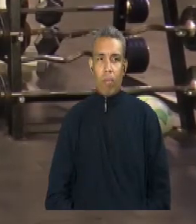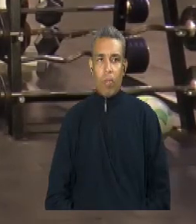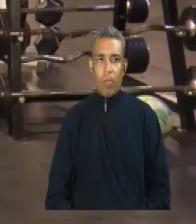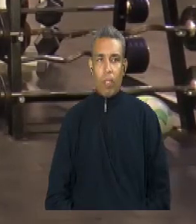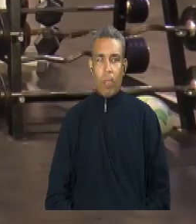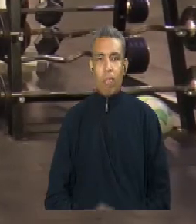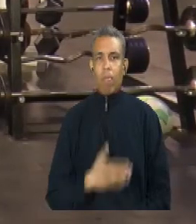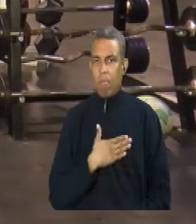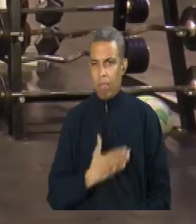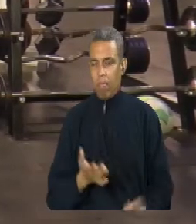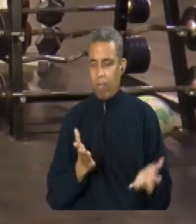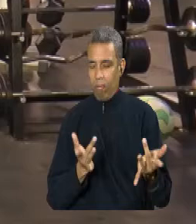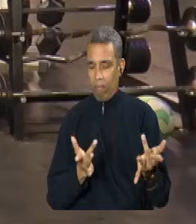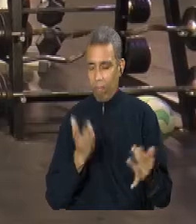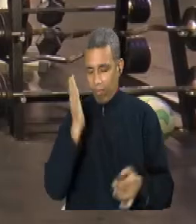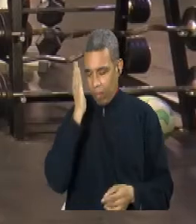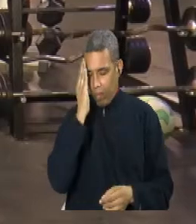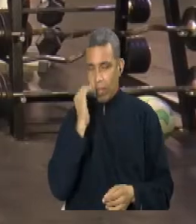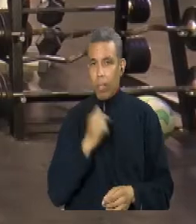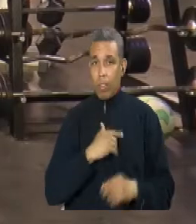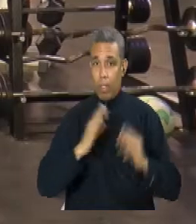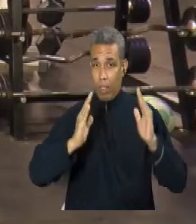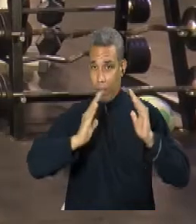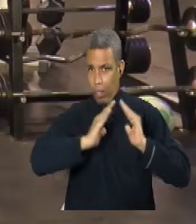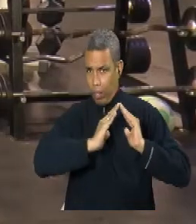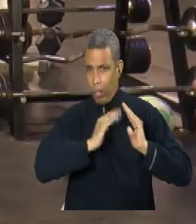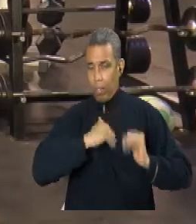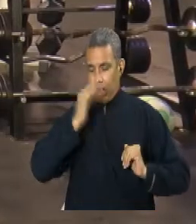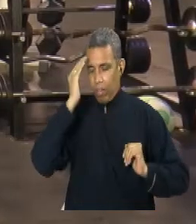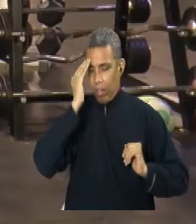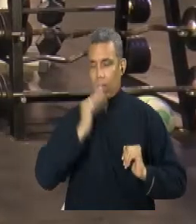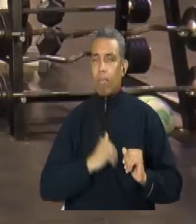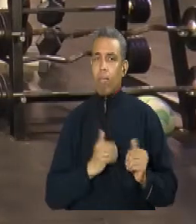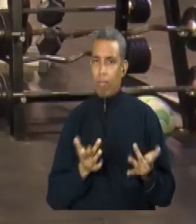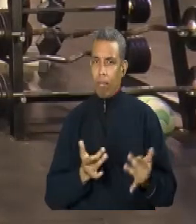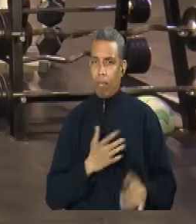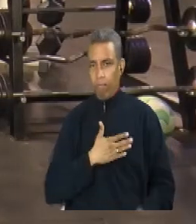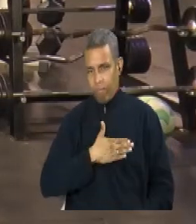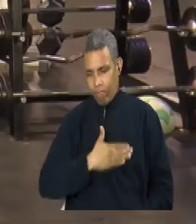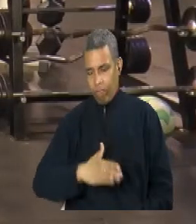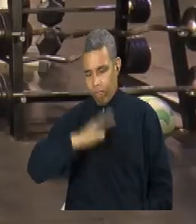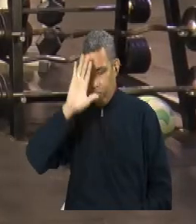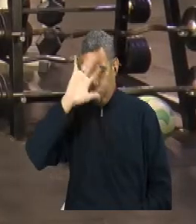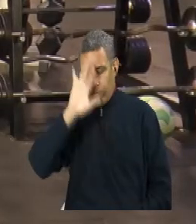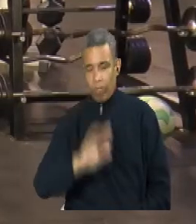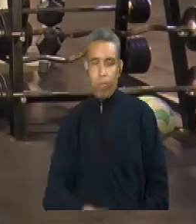los esperamos. Sigan en casa este gran programa para ustedes, mis queridos televidentes.